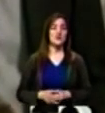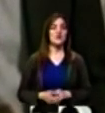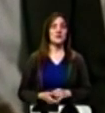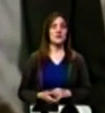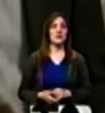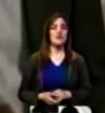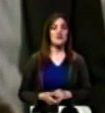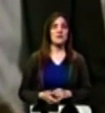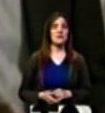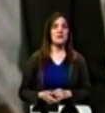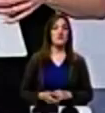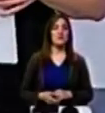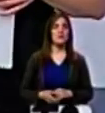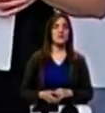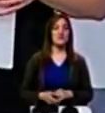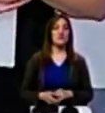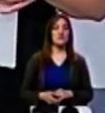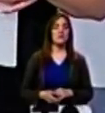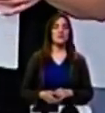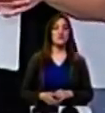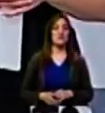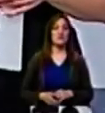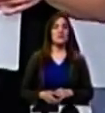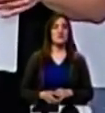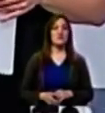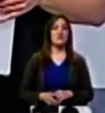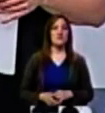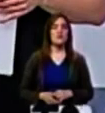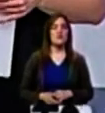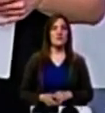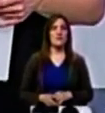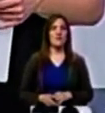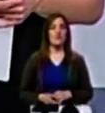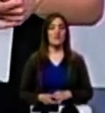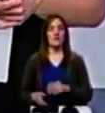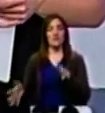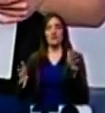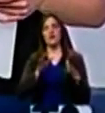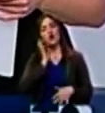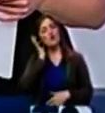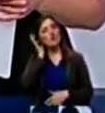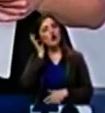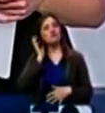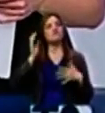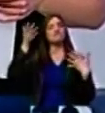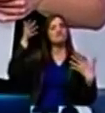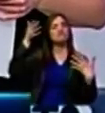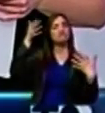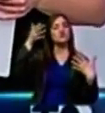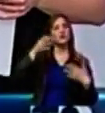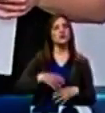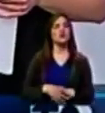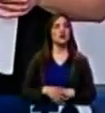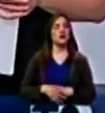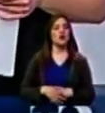Daniela Valencia, 24 horas. La académica y activista franco-brasileña Manuela Pic podrá regresar al